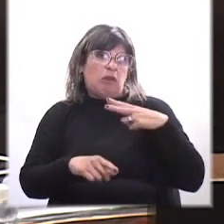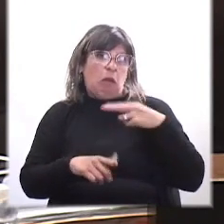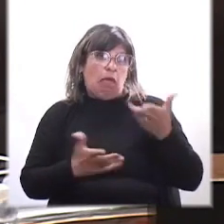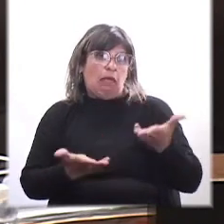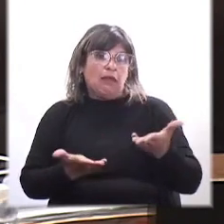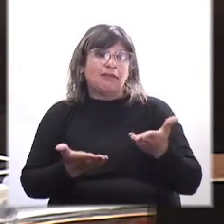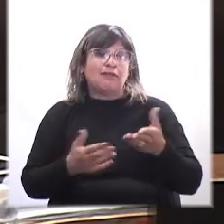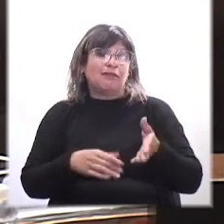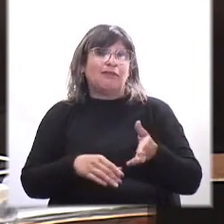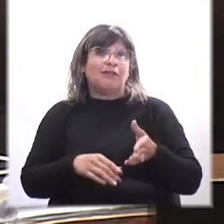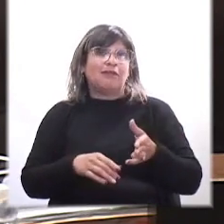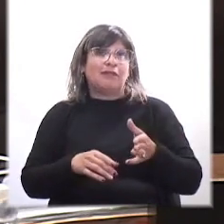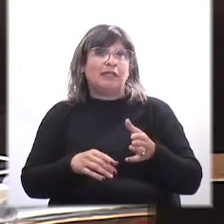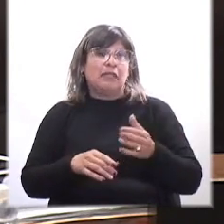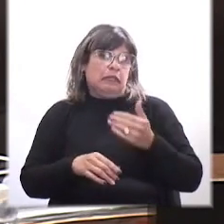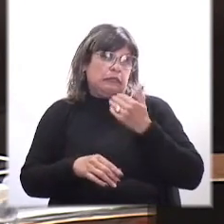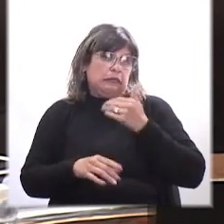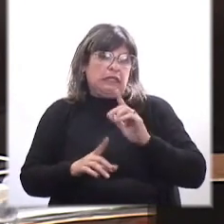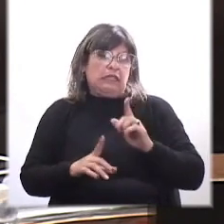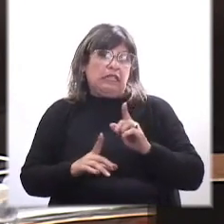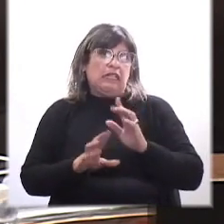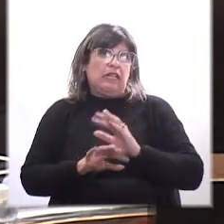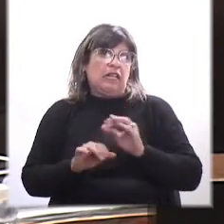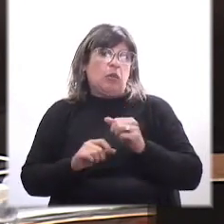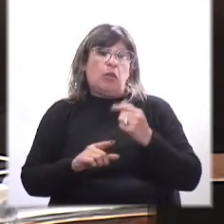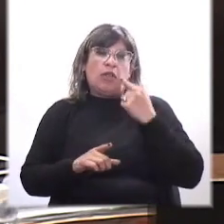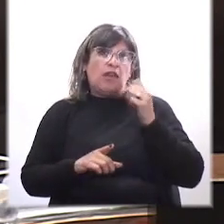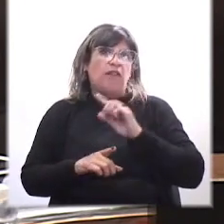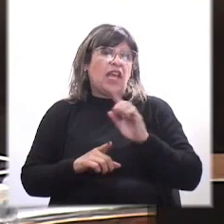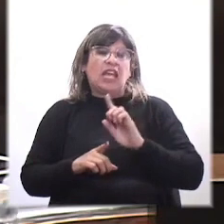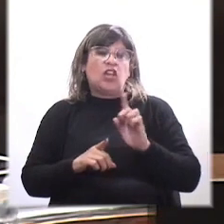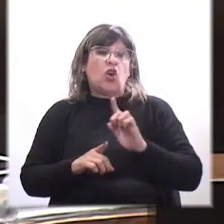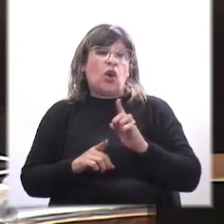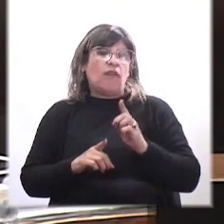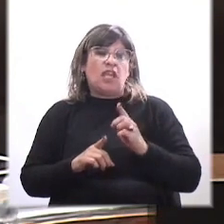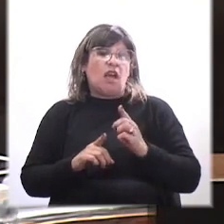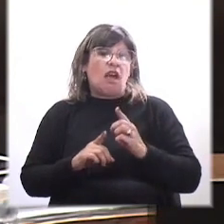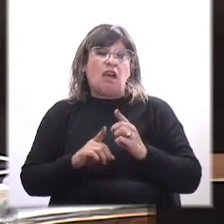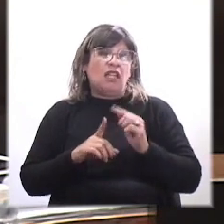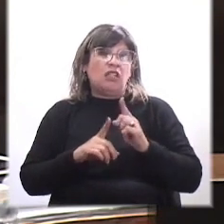no se entiende que podría no haber malversación de fondos públicos.